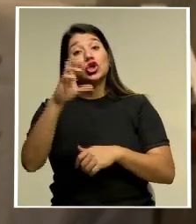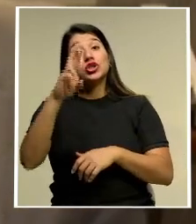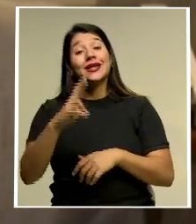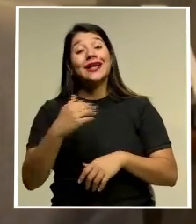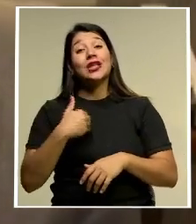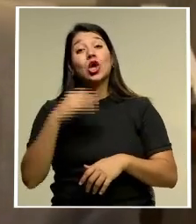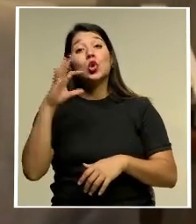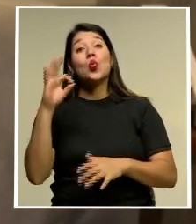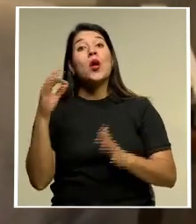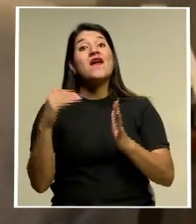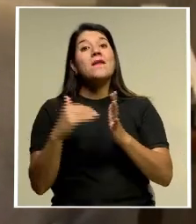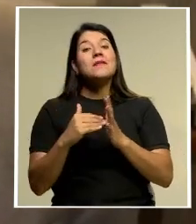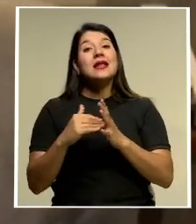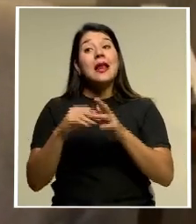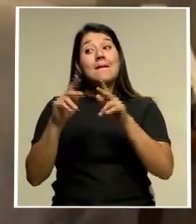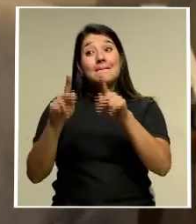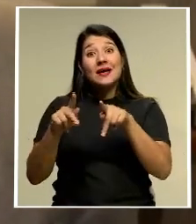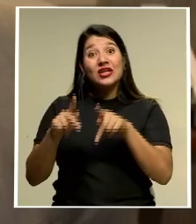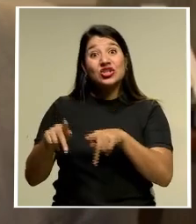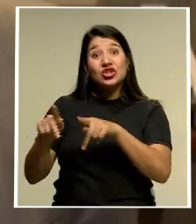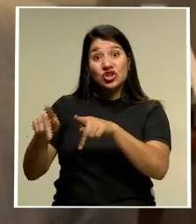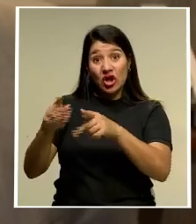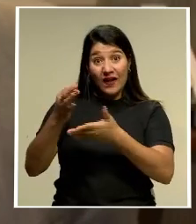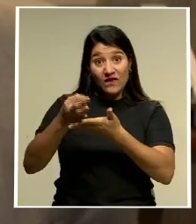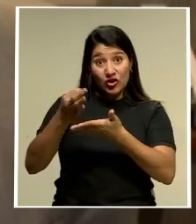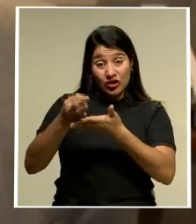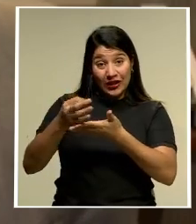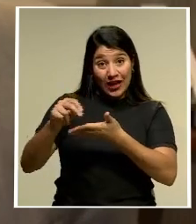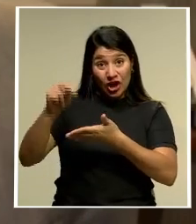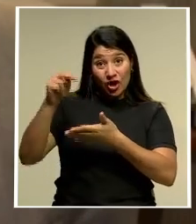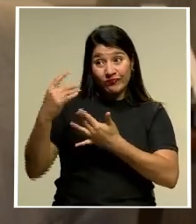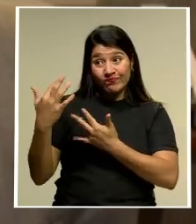migrantes parqueados en su frontera norte,